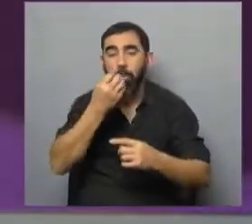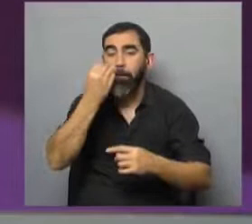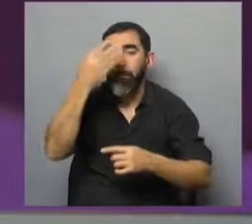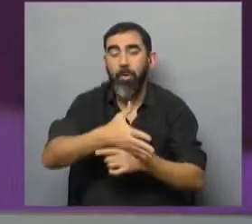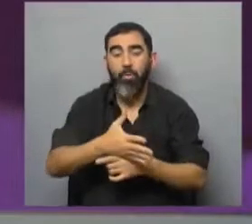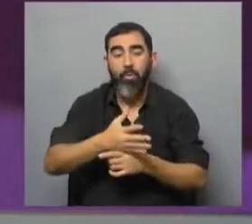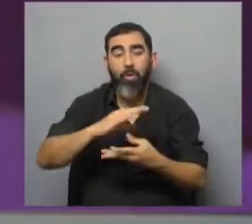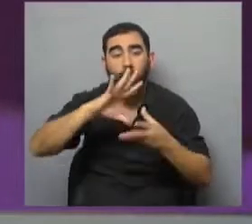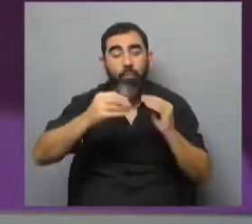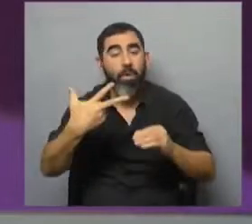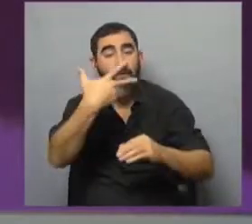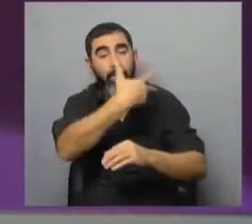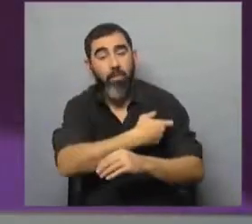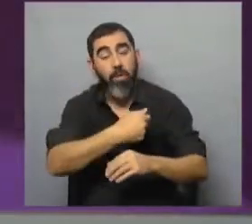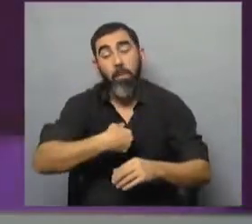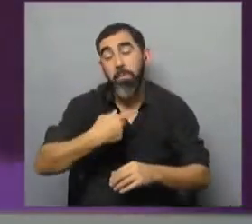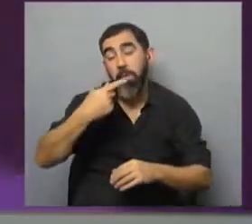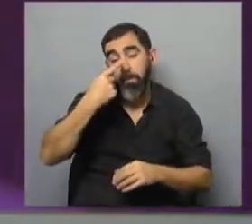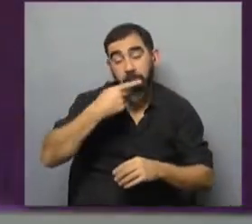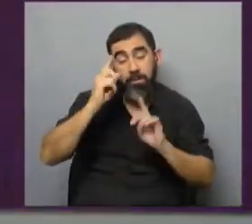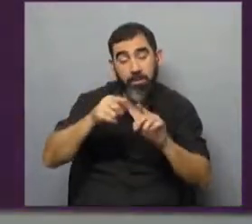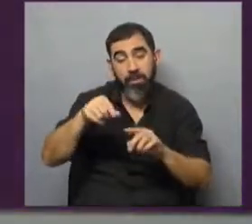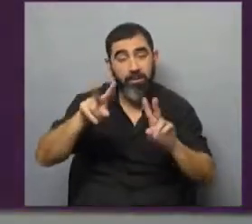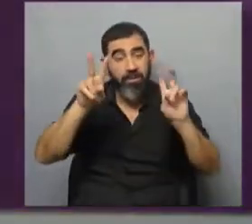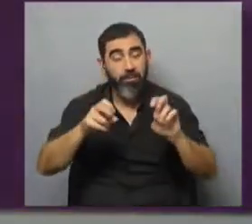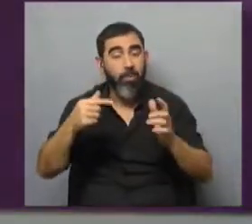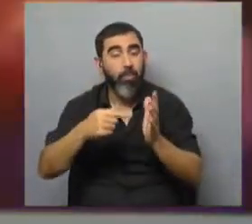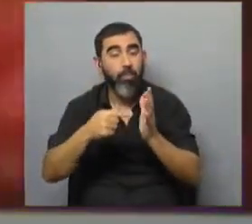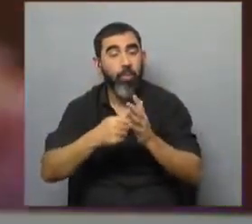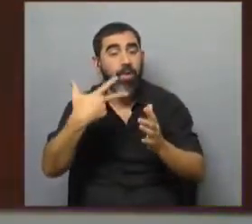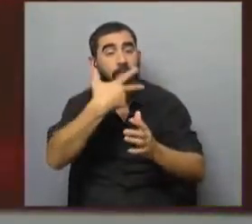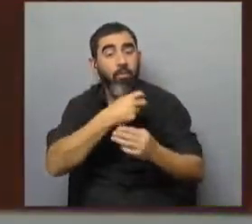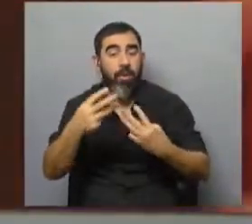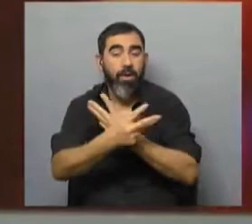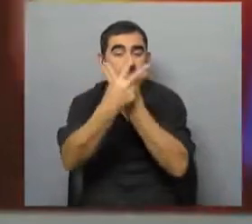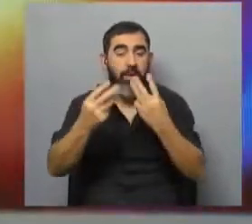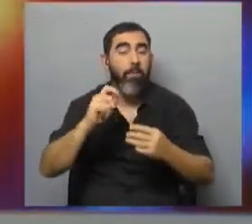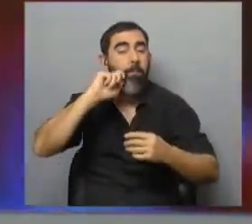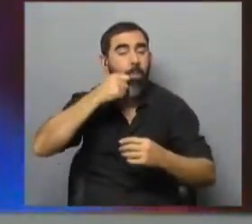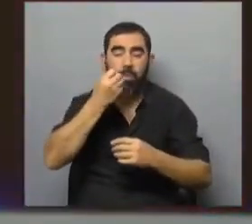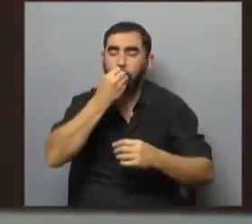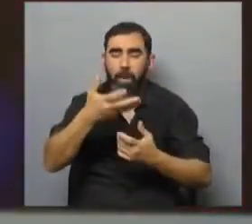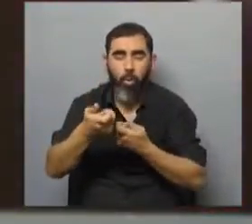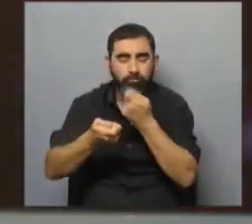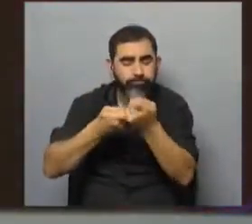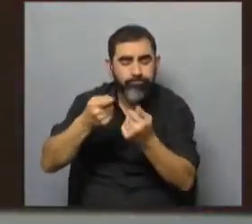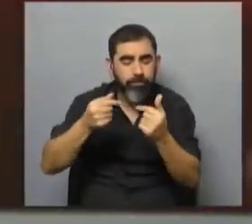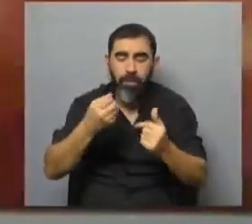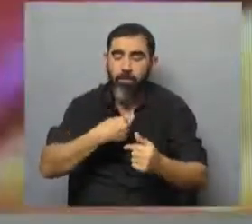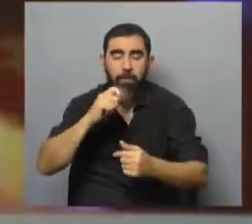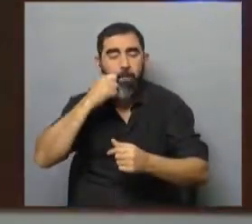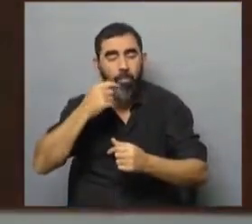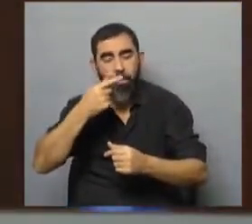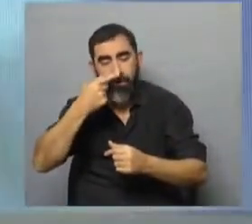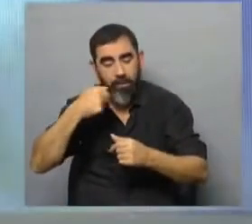la formulación de la vacuna. Un tema que a mí me interesa porque en particular la cuestión de mejorar o aplicar algo al